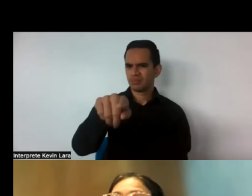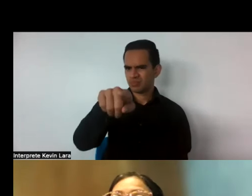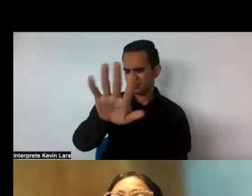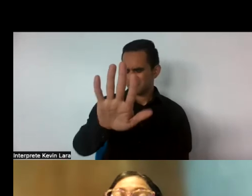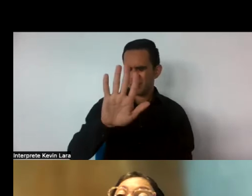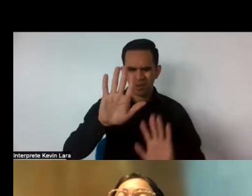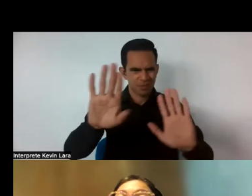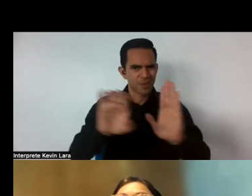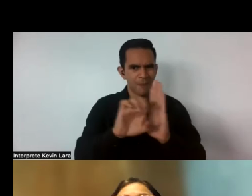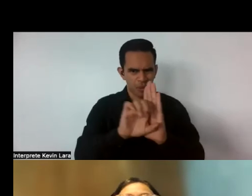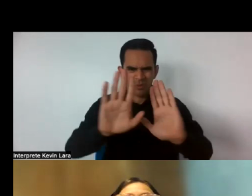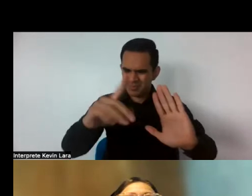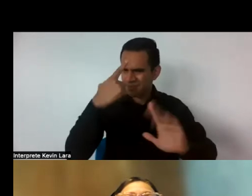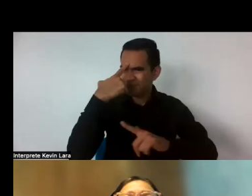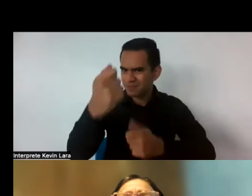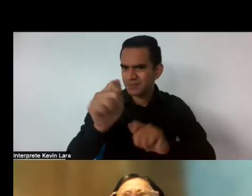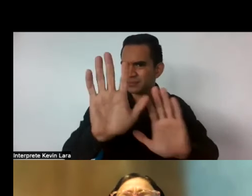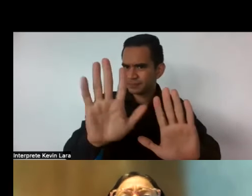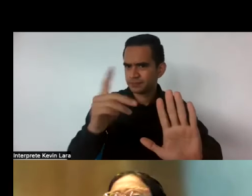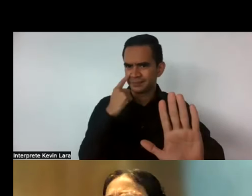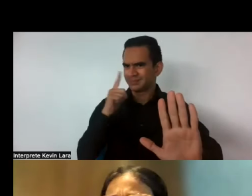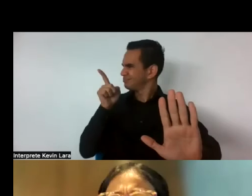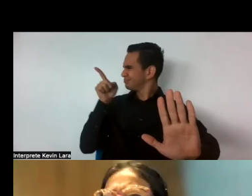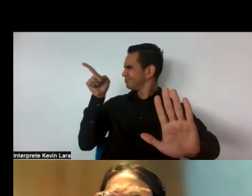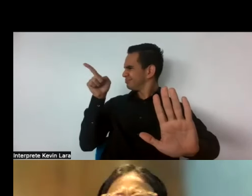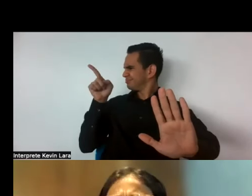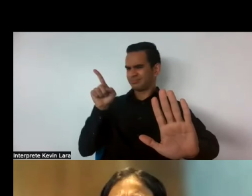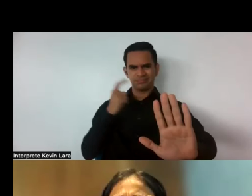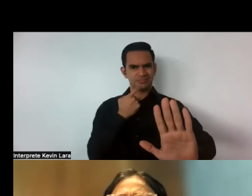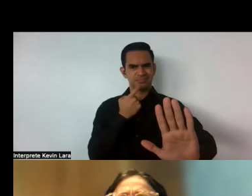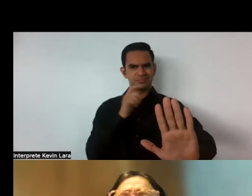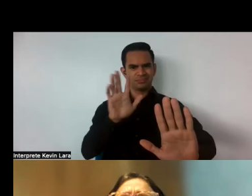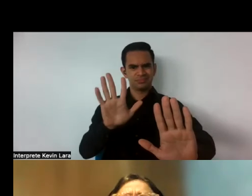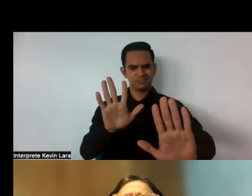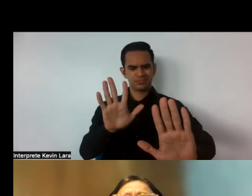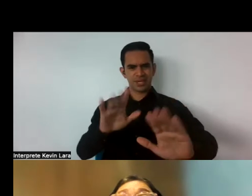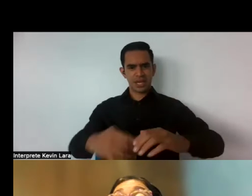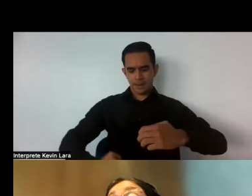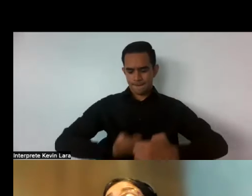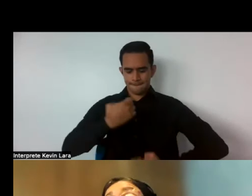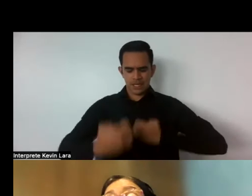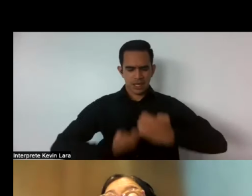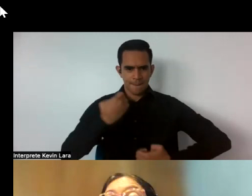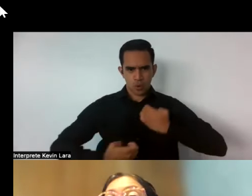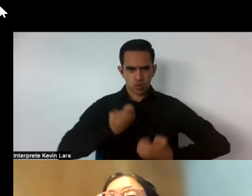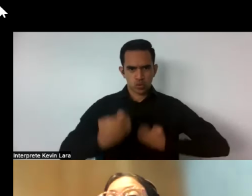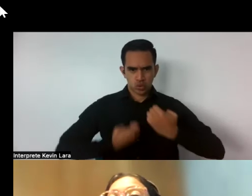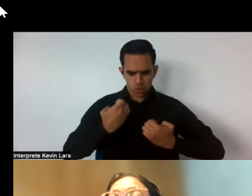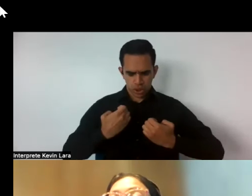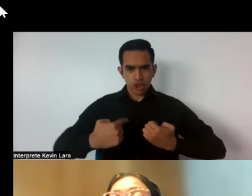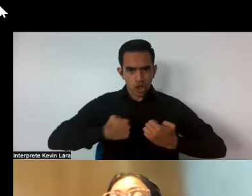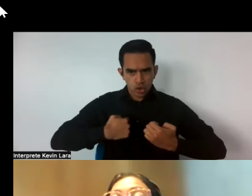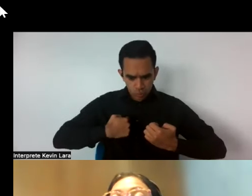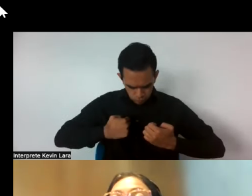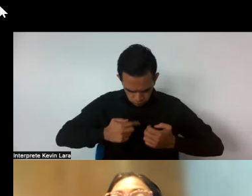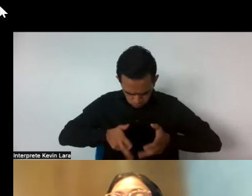tema cada vez más cobra mayor relevancia, las emociones nublan el juicio? ¿O hay emociones que son